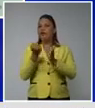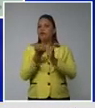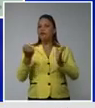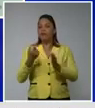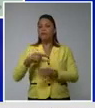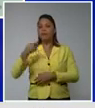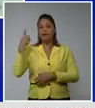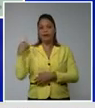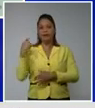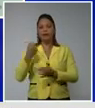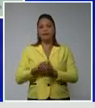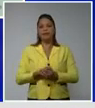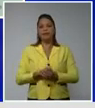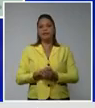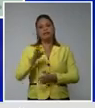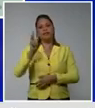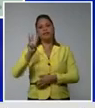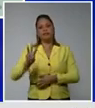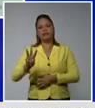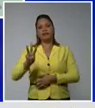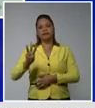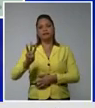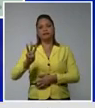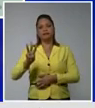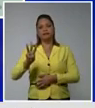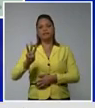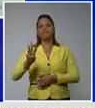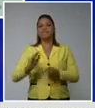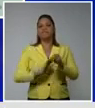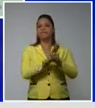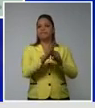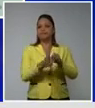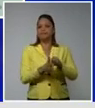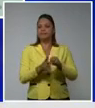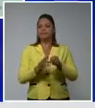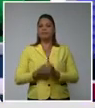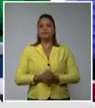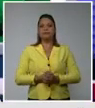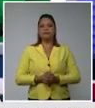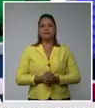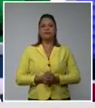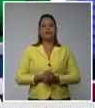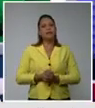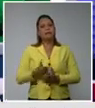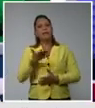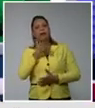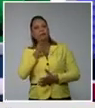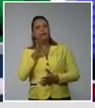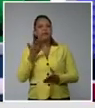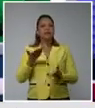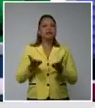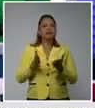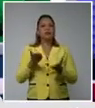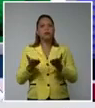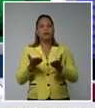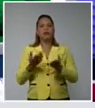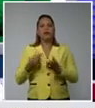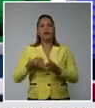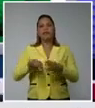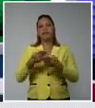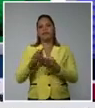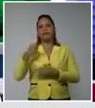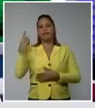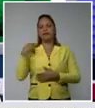ayer 3 casos de COVID-19, similar al del día anterior. Con